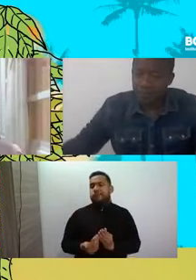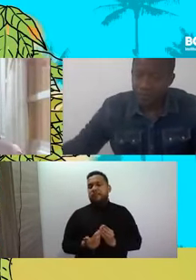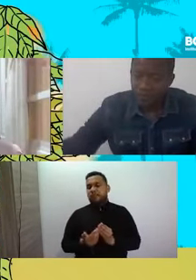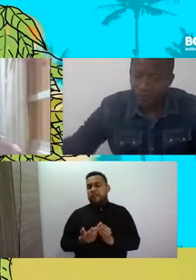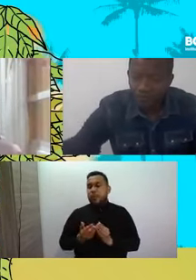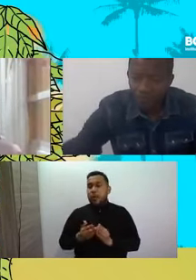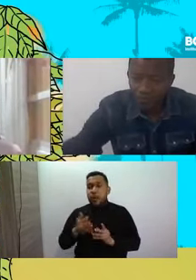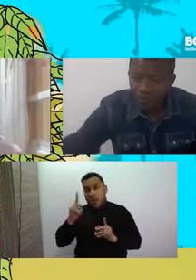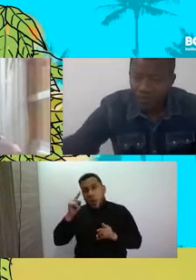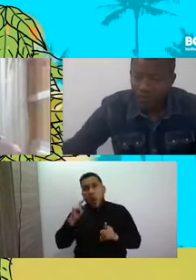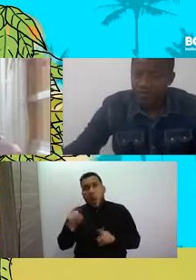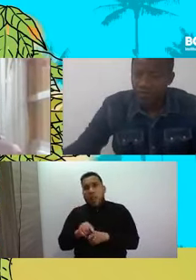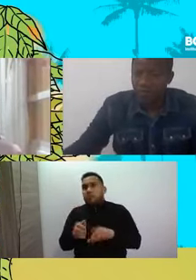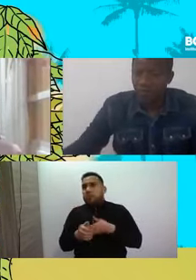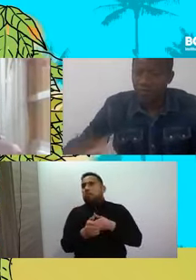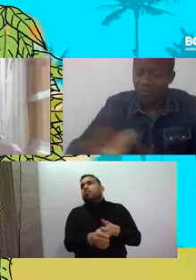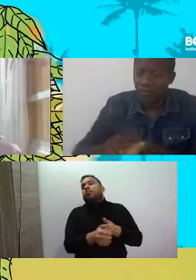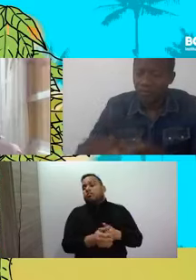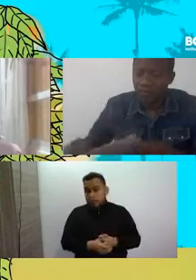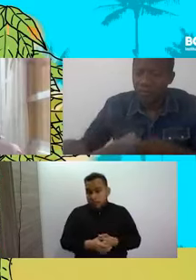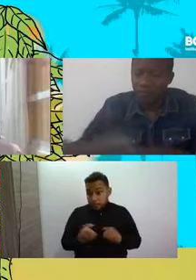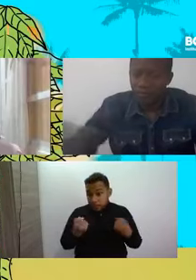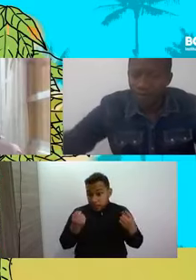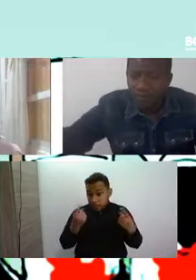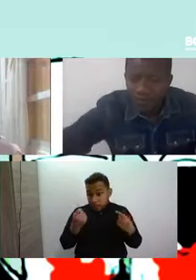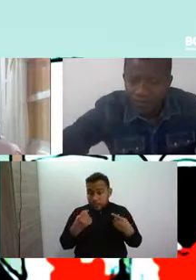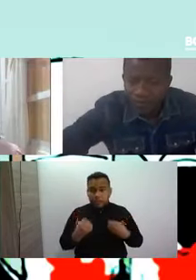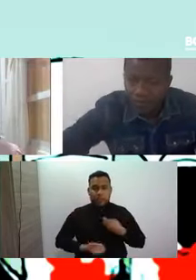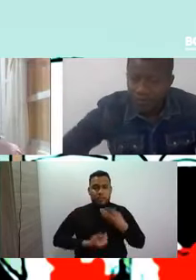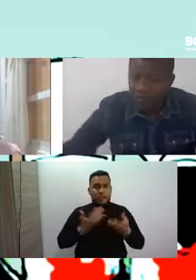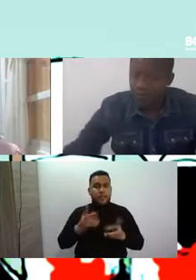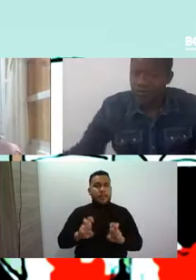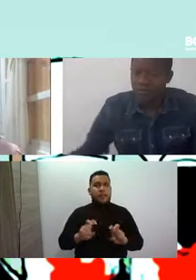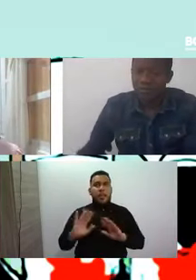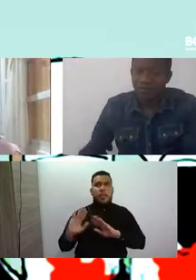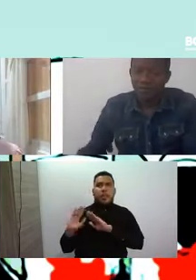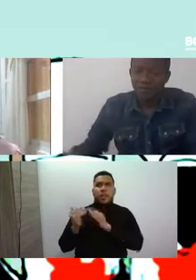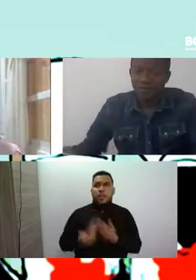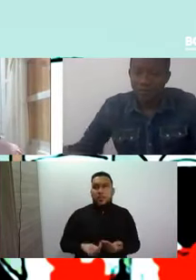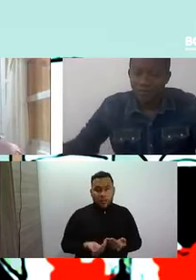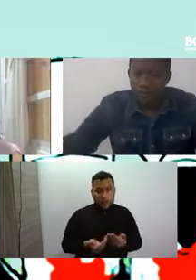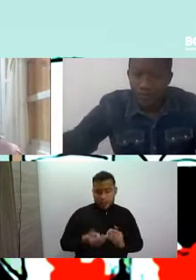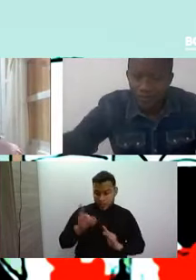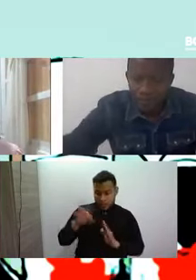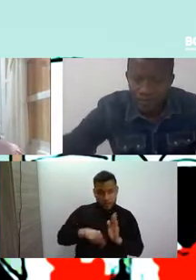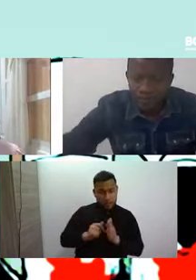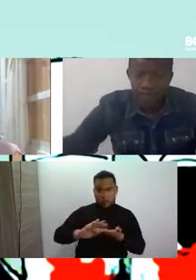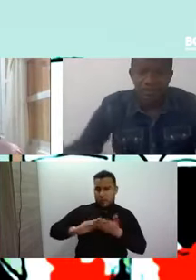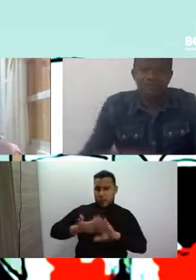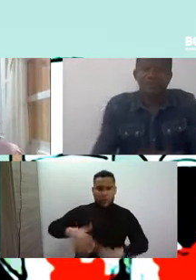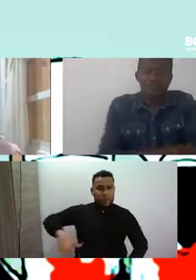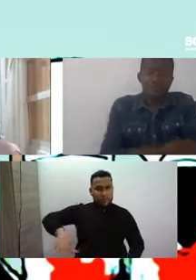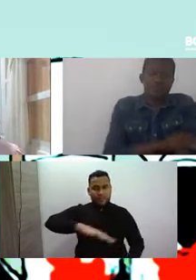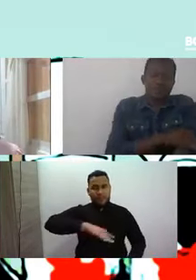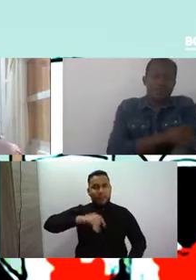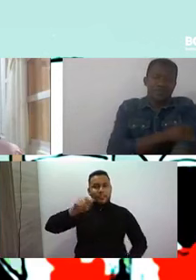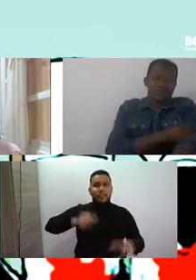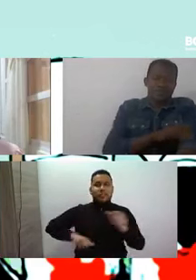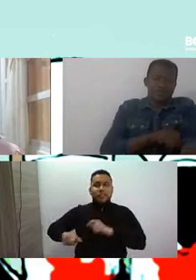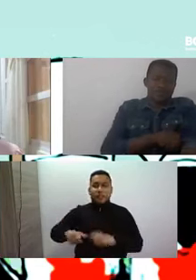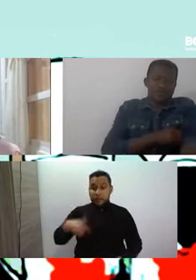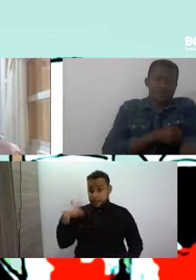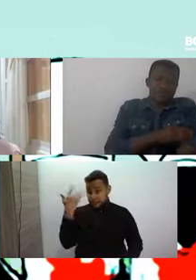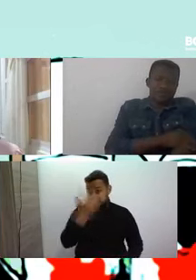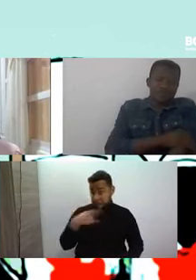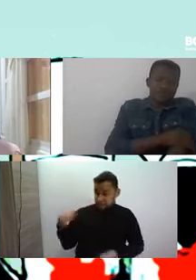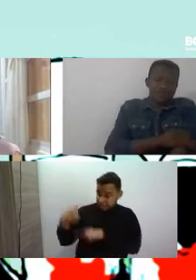ejercicio orientador y comprender las manifestaciones literarias no escritas de las comunidades afrocolombianas. Está